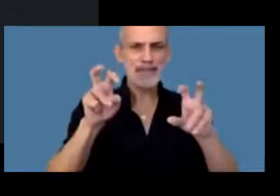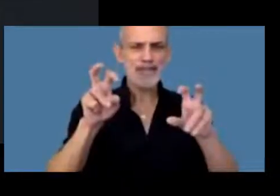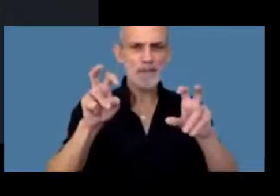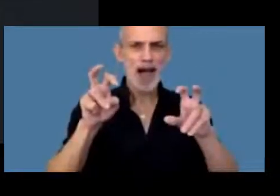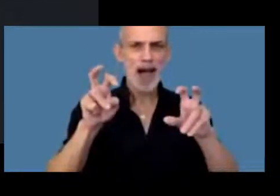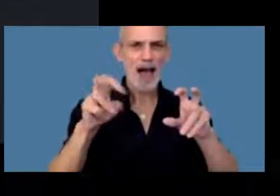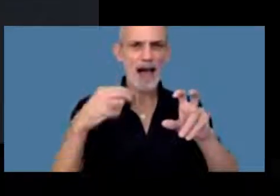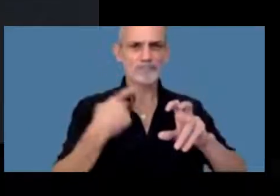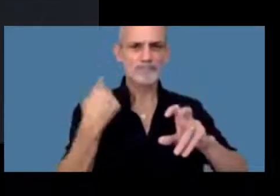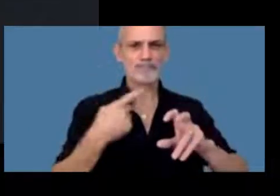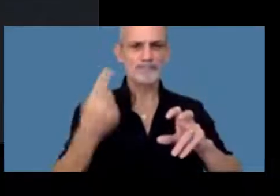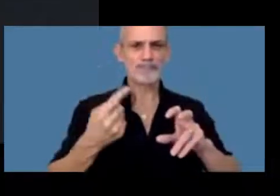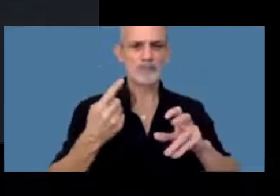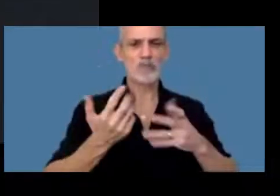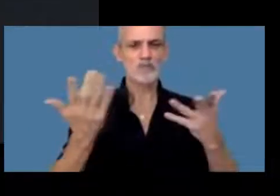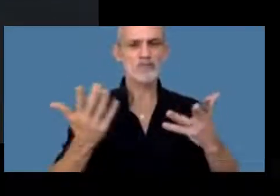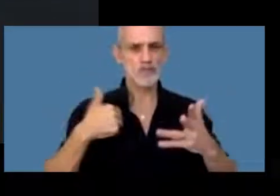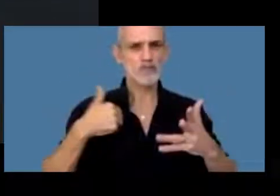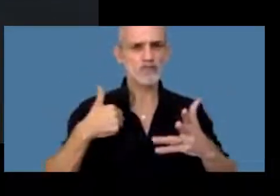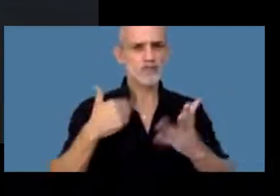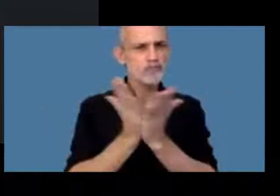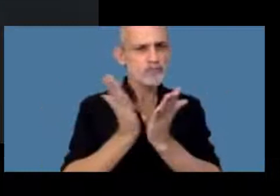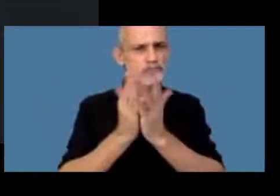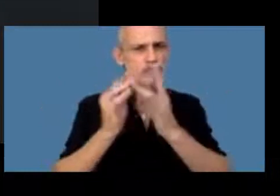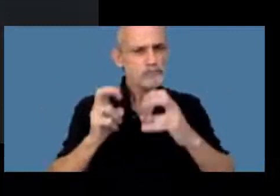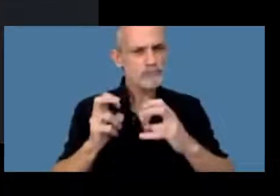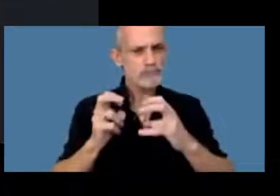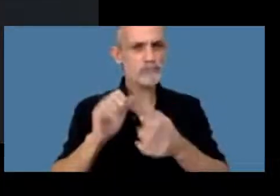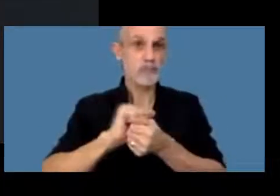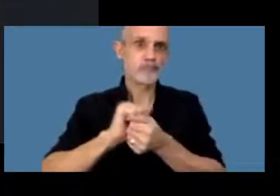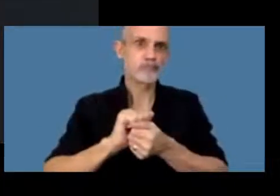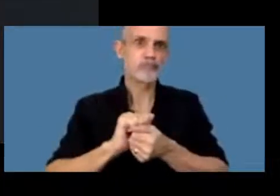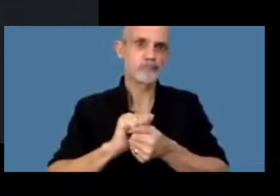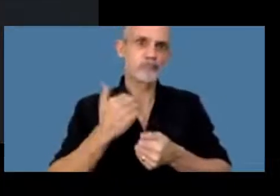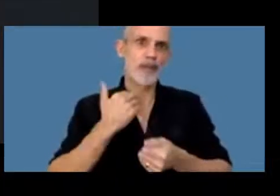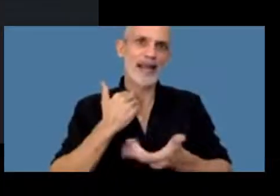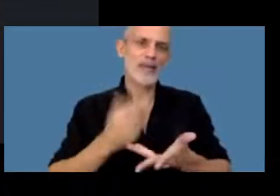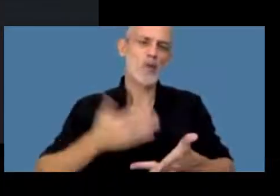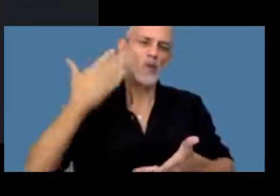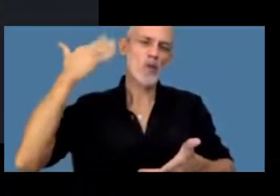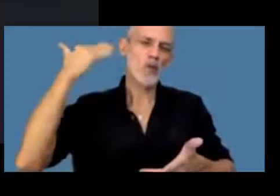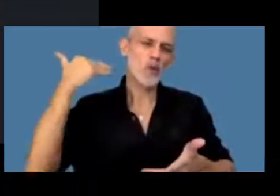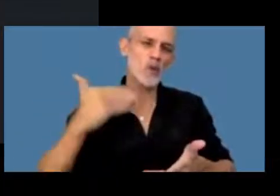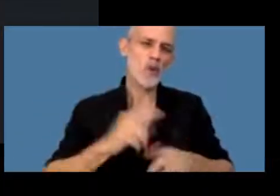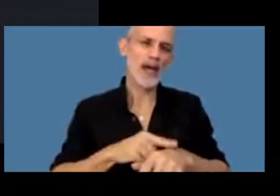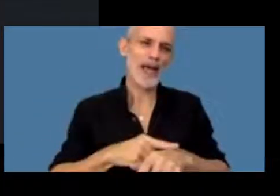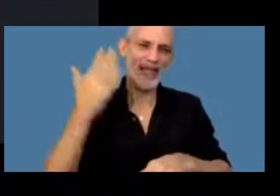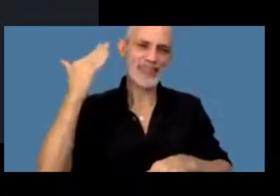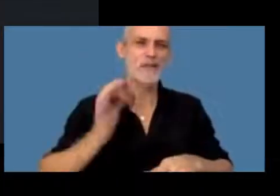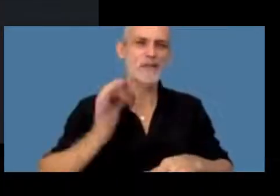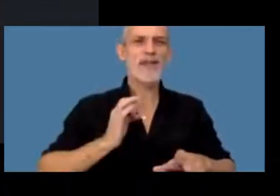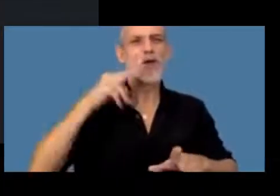que sobre el cual yo vengo estudiando y publicando libros desde hace tiempo, yo diría desde el 2008,